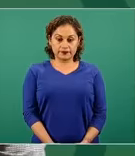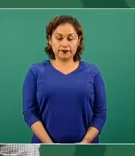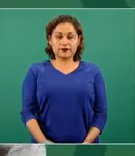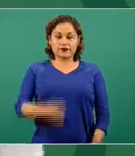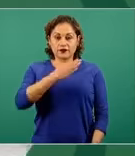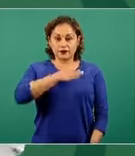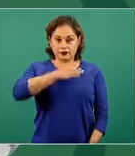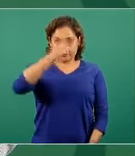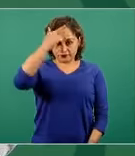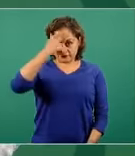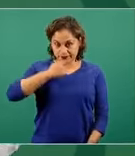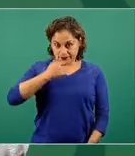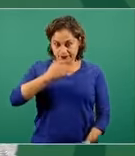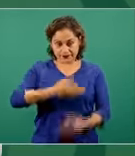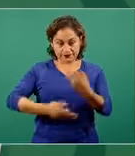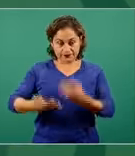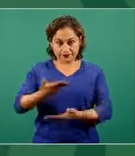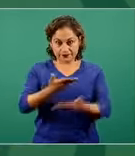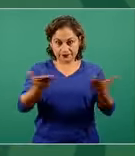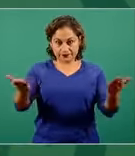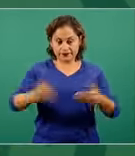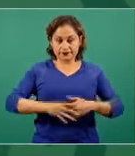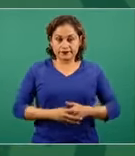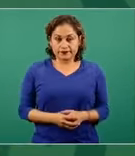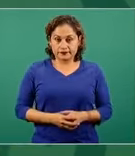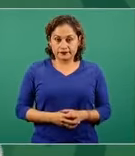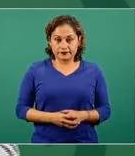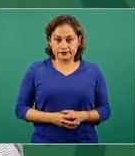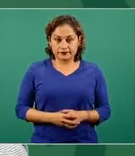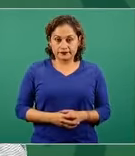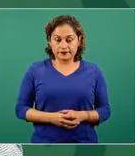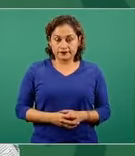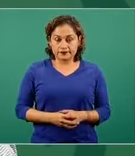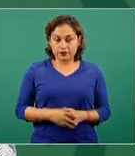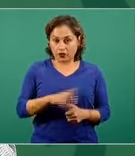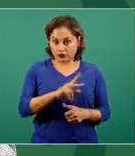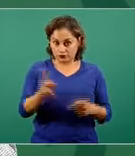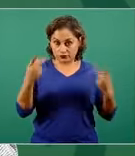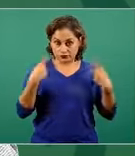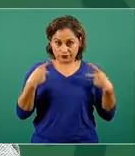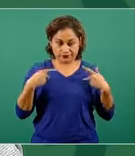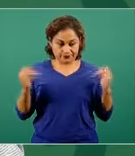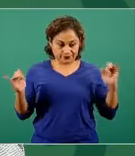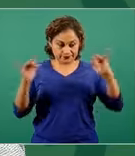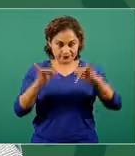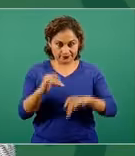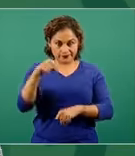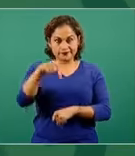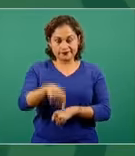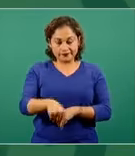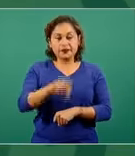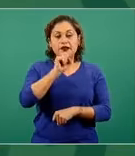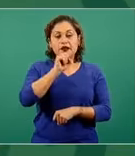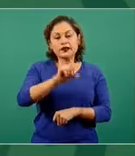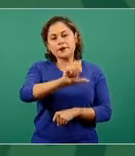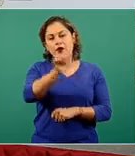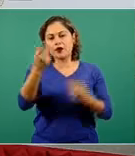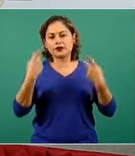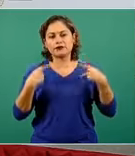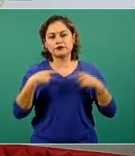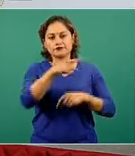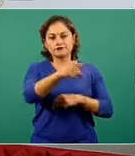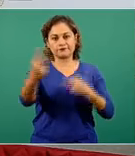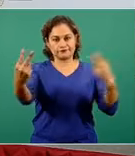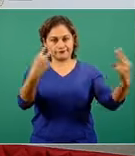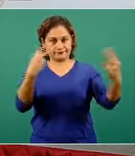Muy buenas noches a todas y todos los aquí presentes, así como también a los que de manera virtual nos acompañan a